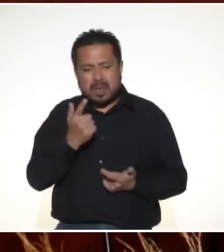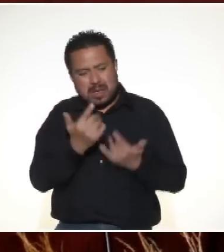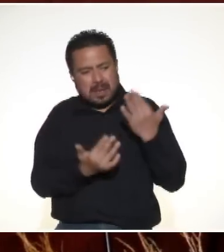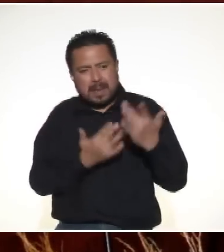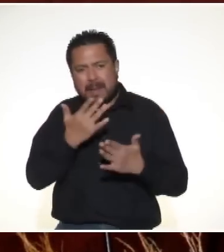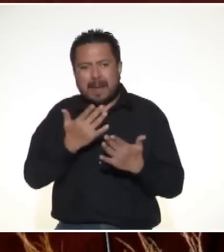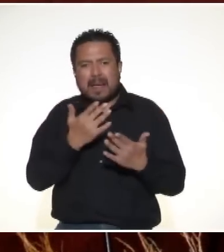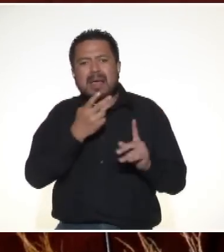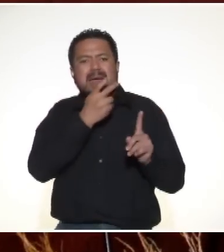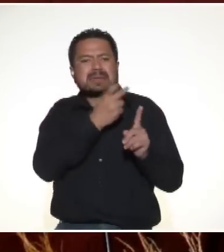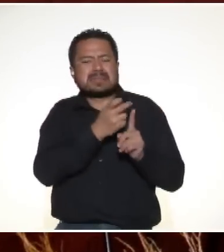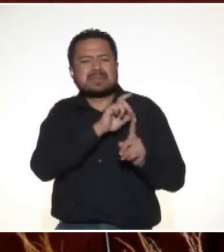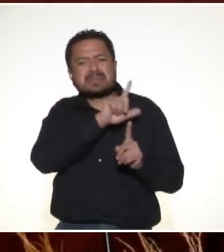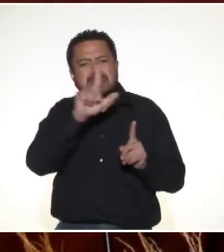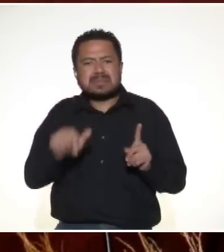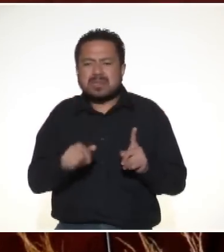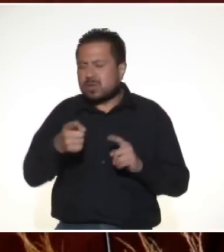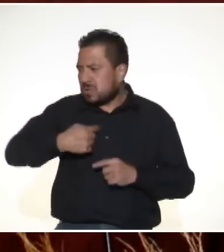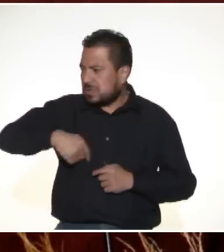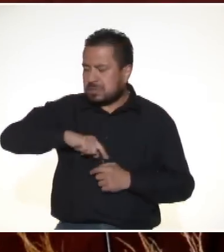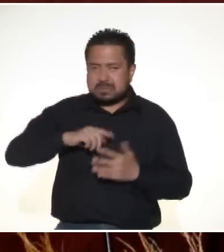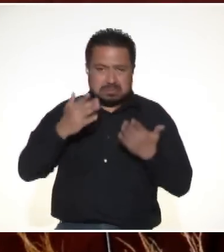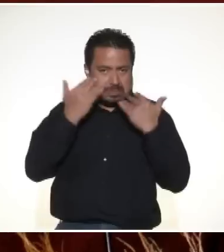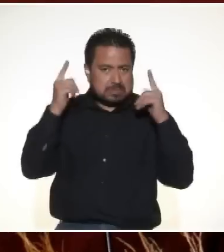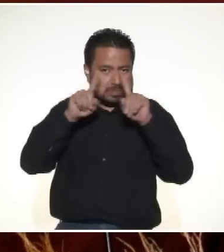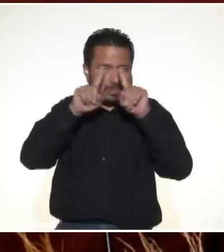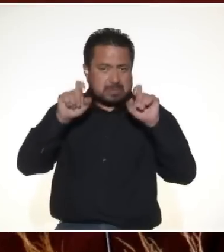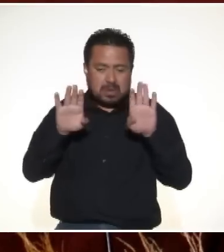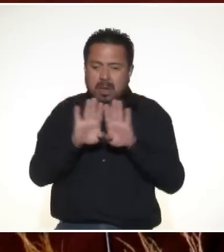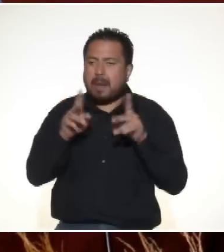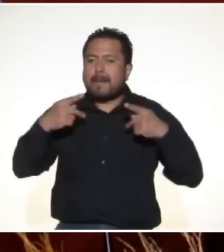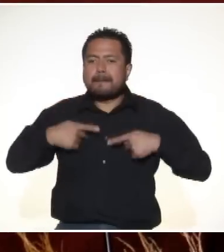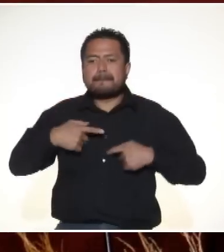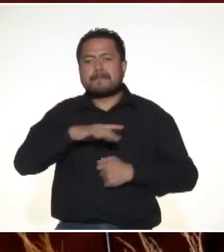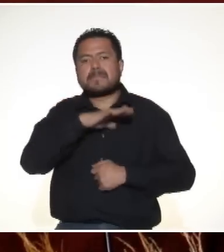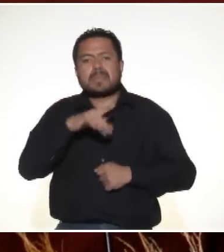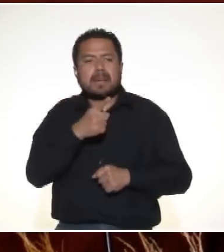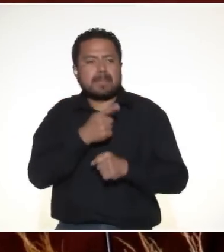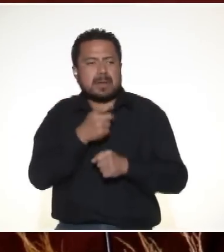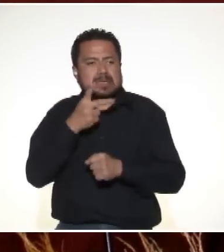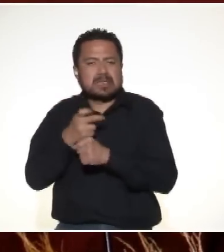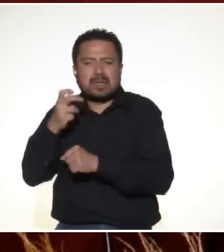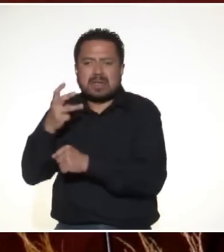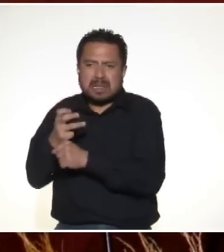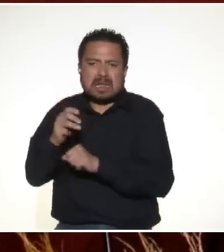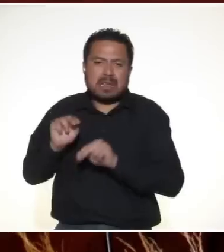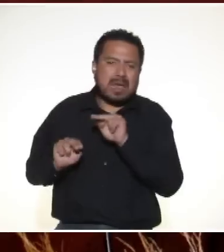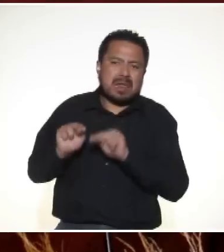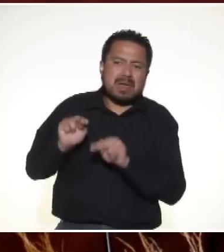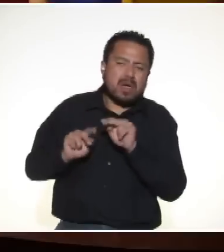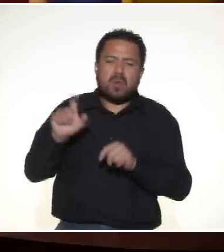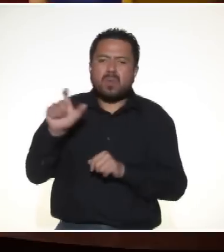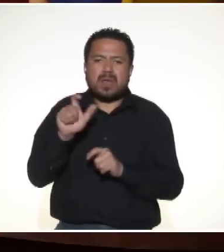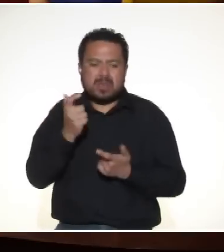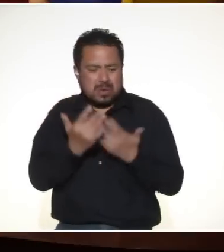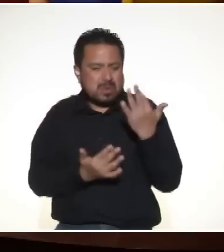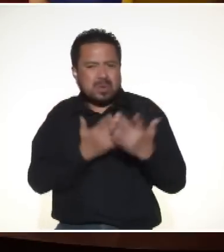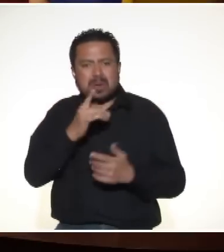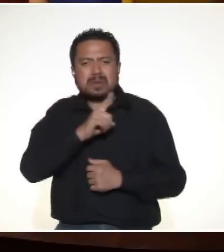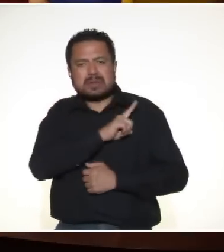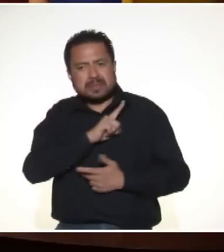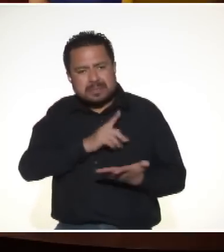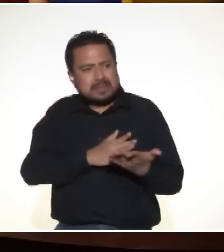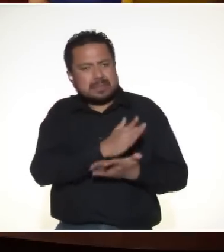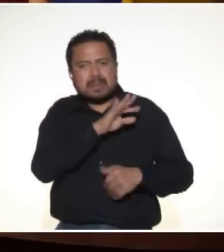es una quemadura que nosotros no sabemos como público general si es primero, segundo o tercer grado? ¿Cuándo una quemadura debe de ir al